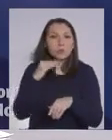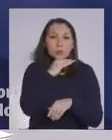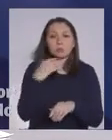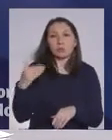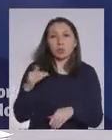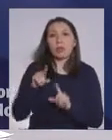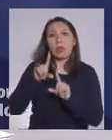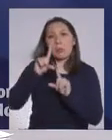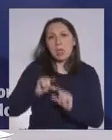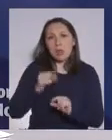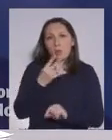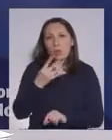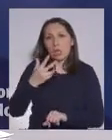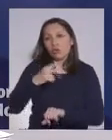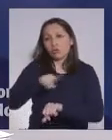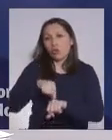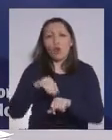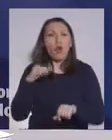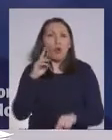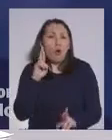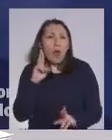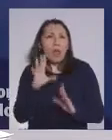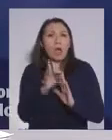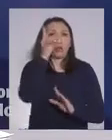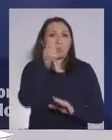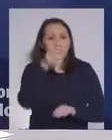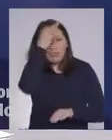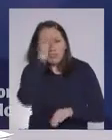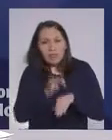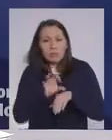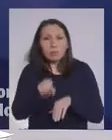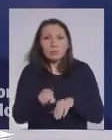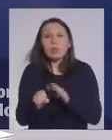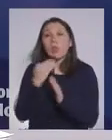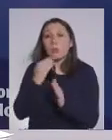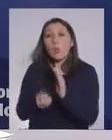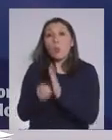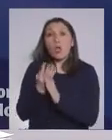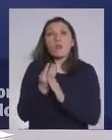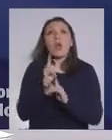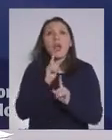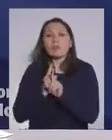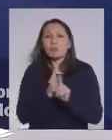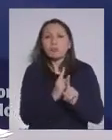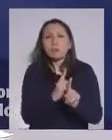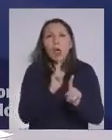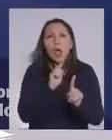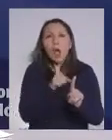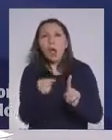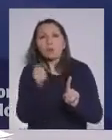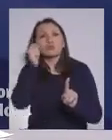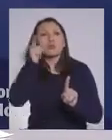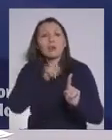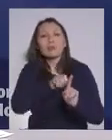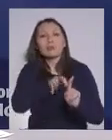menos de 48 horas ojalá y el porcentaje de casos nuevos que vienen de contactos en seguimiento la